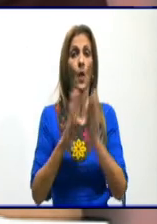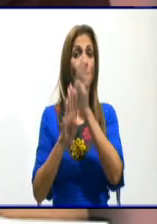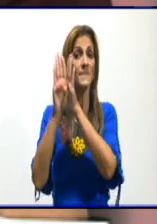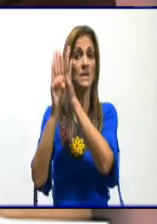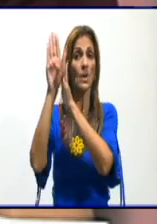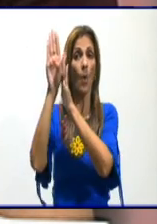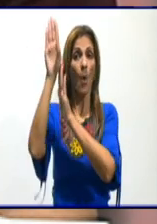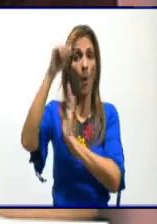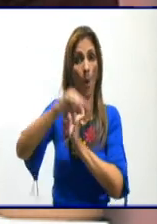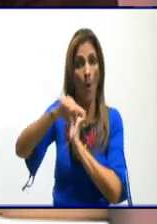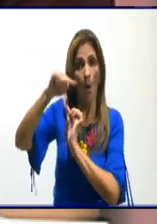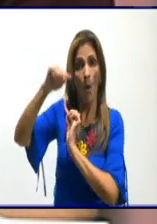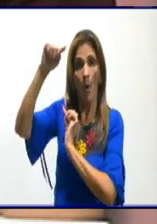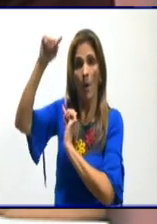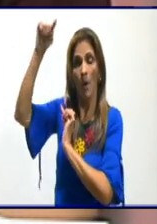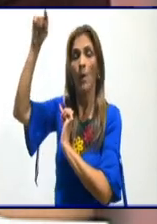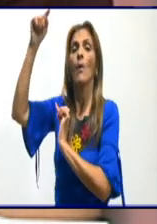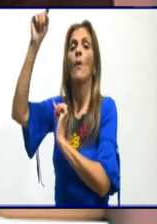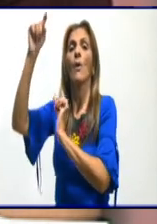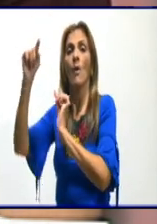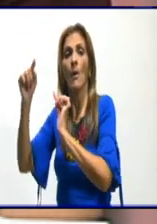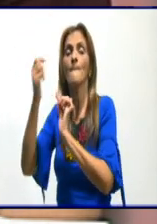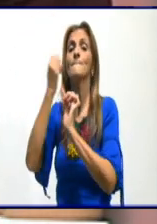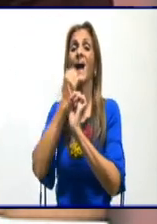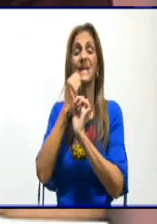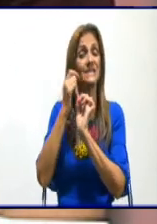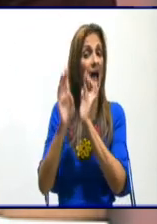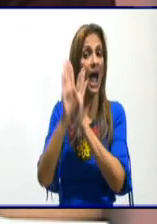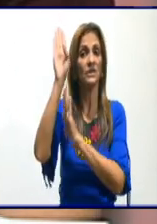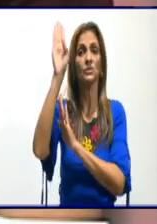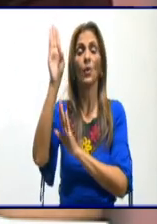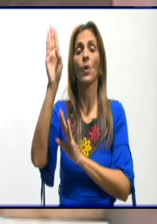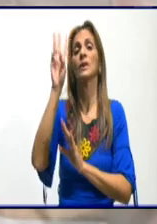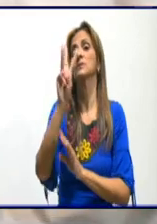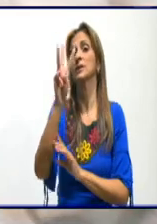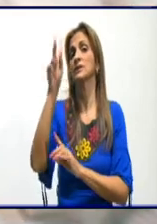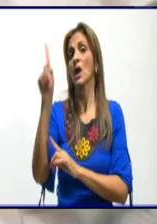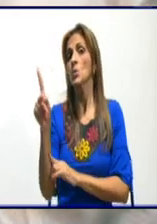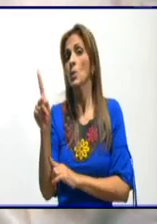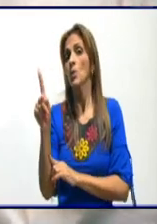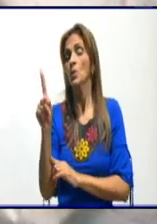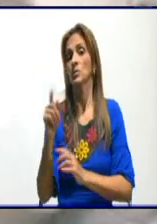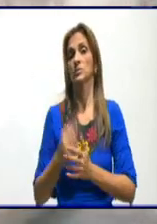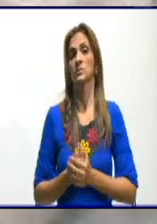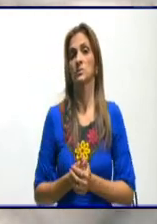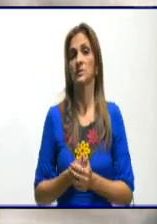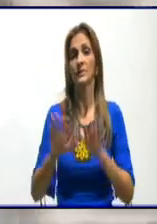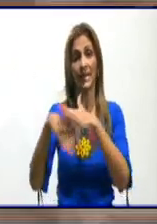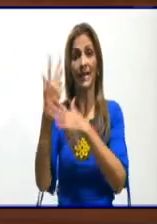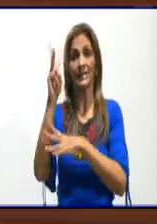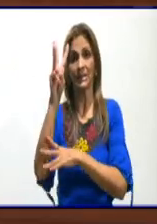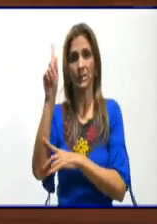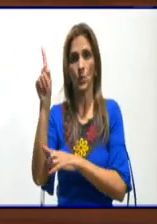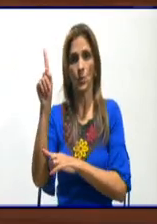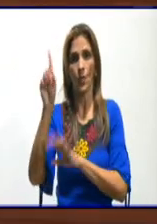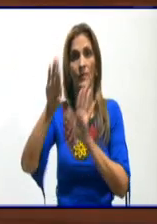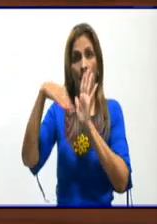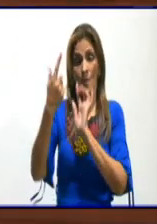alto el día 31, que se notificaron 153 casos en un día. A partir de esa